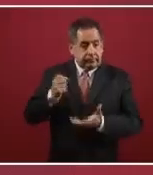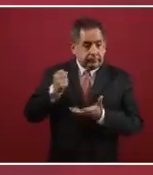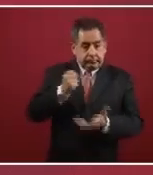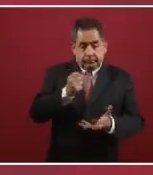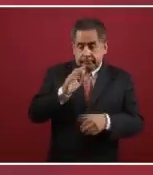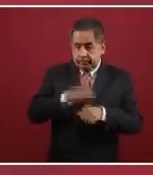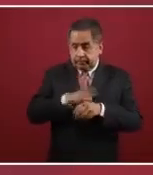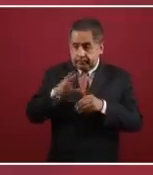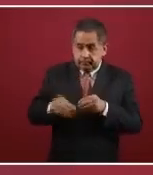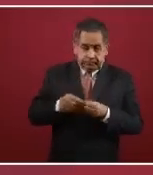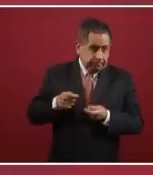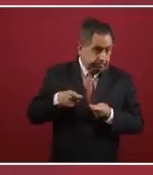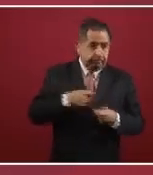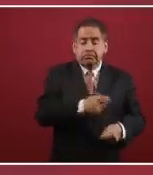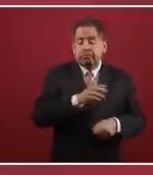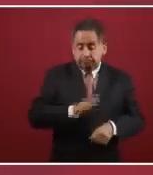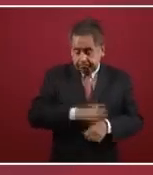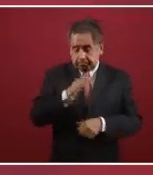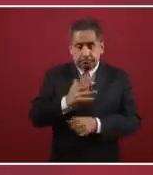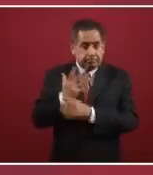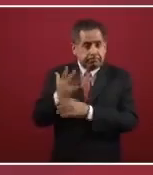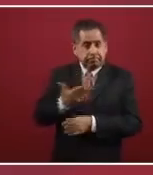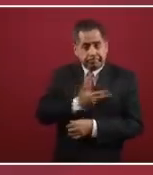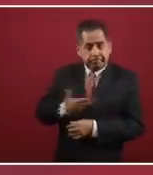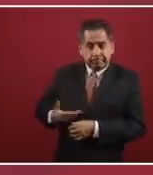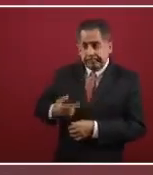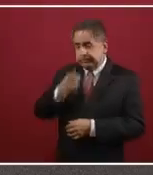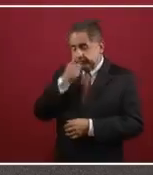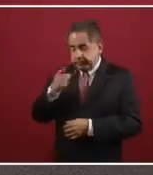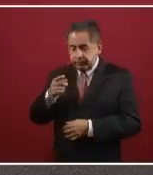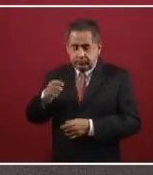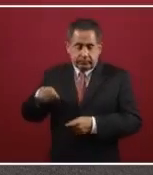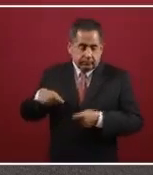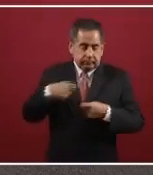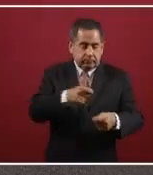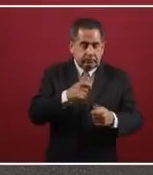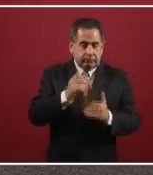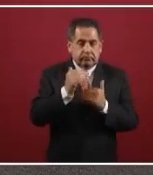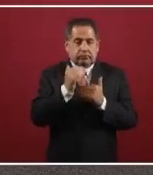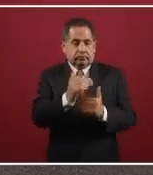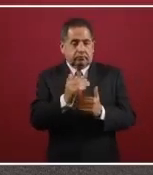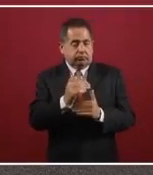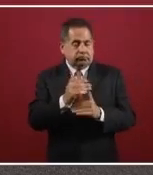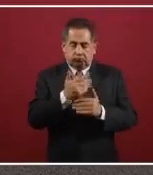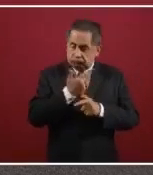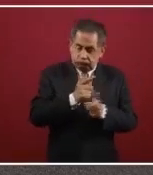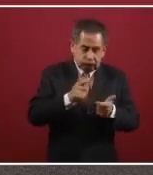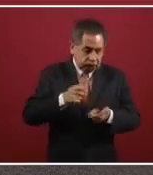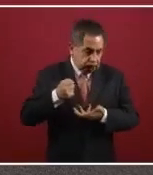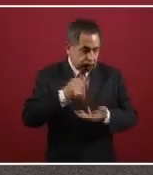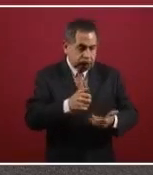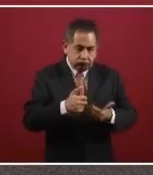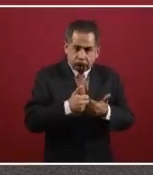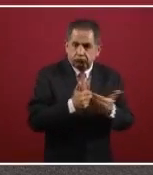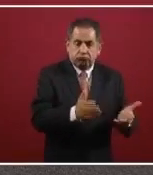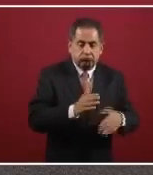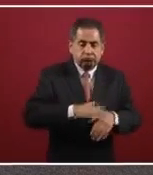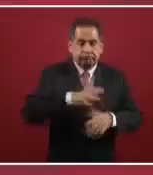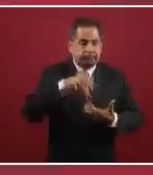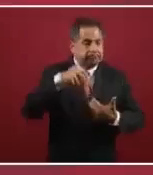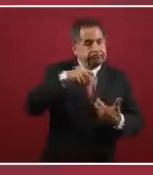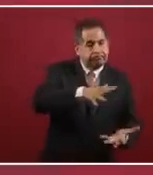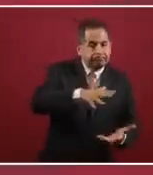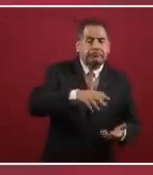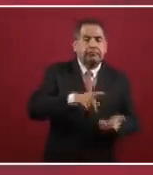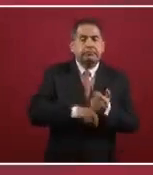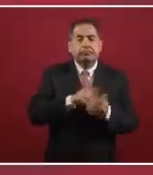adicionales, lo ha señalado el presidente de la República, siendo esa la prioridad del gobierno, no hay limitación de recursos. De ahí la disponibilidad de 350